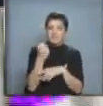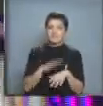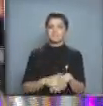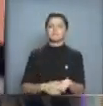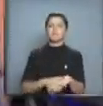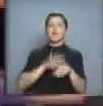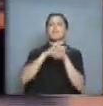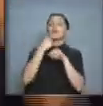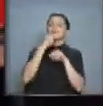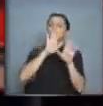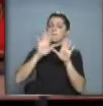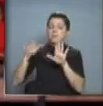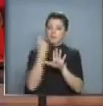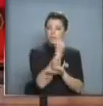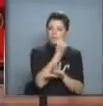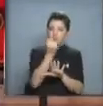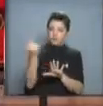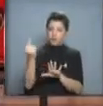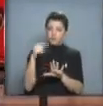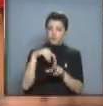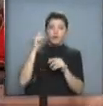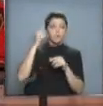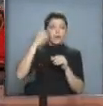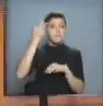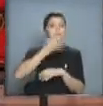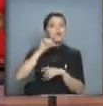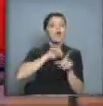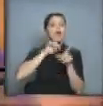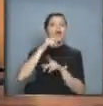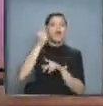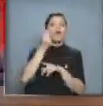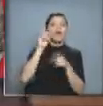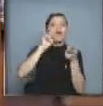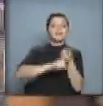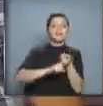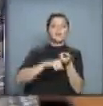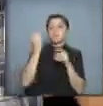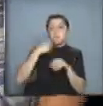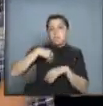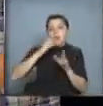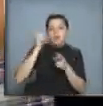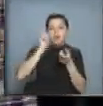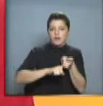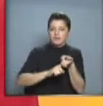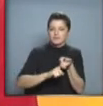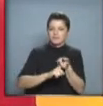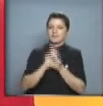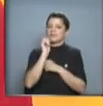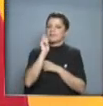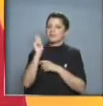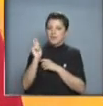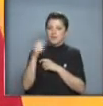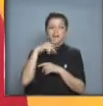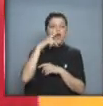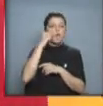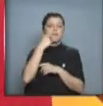dicen ellos, en ese caso... Yo no sé cuántos chicos se animarían a casarse sin... Porque sí. Pero una cosa que es siempre hay que mirar al futuro. Ay.